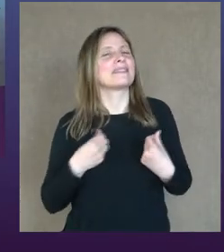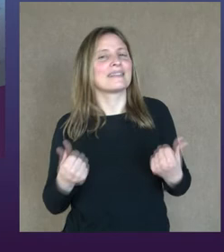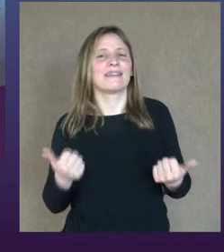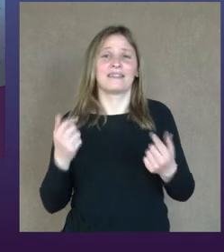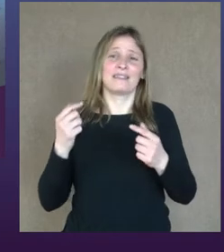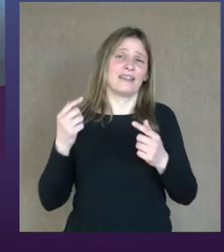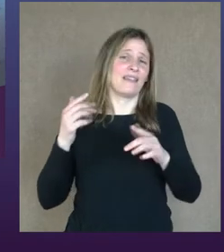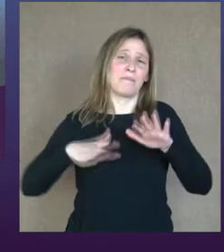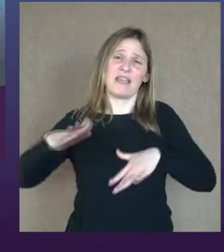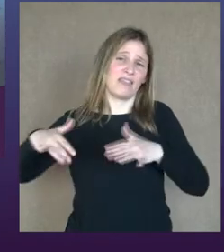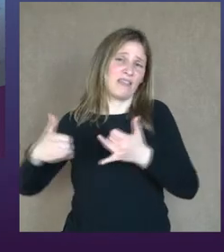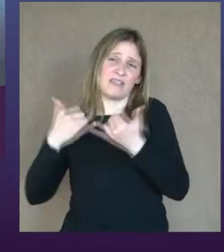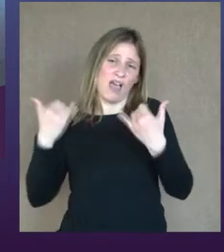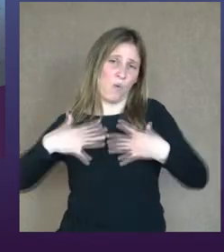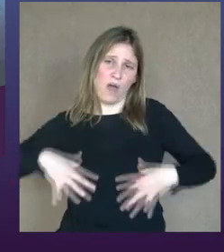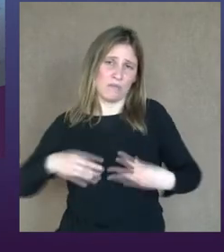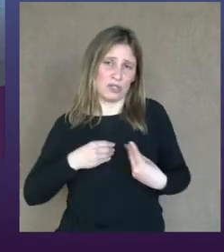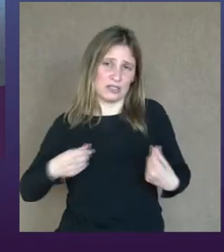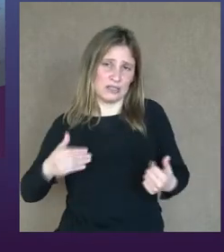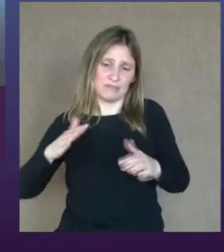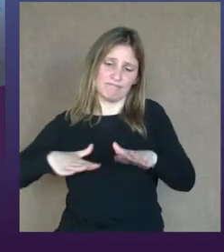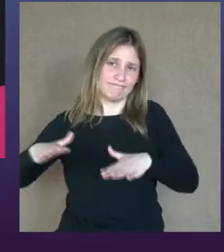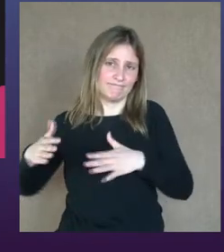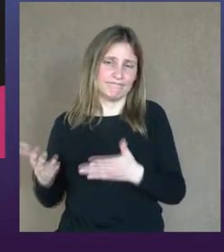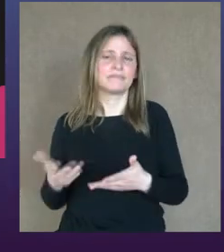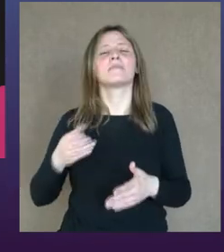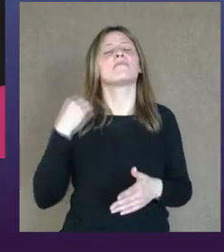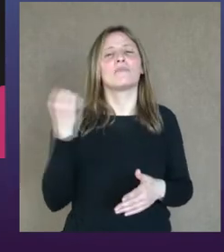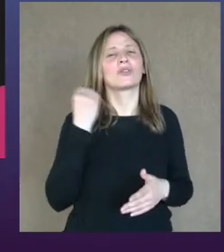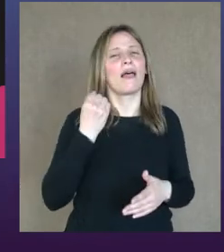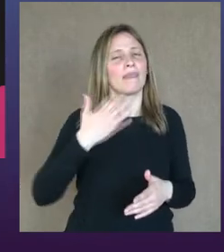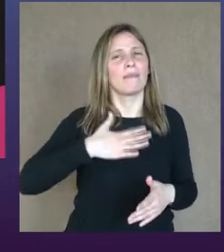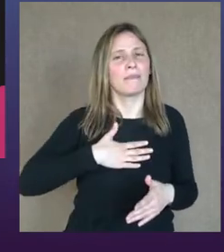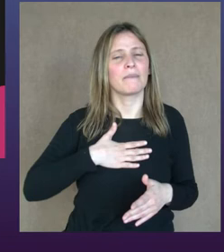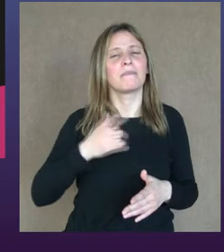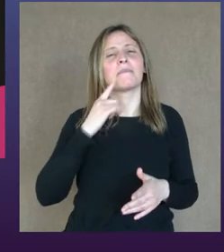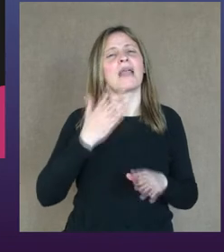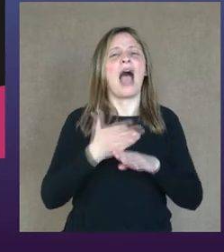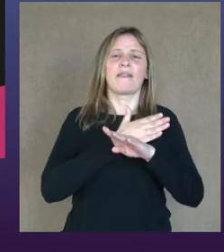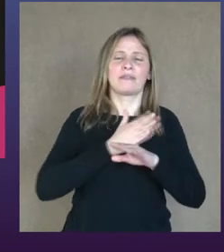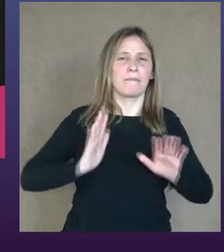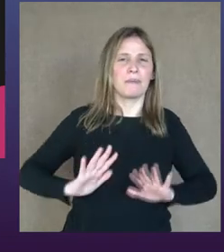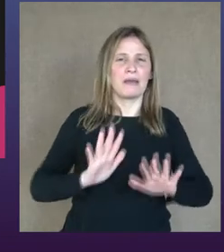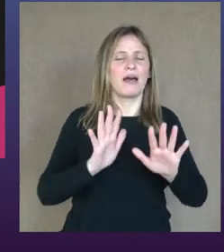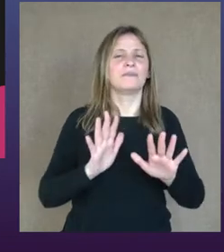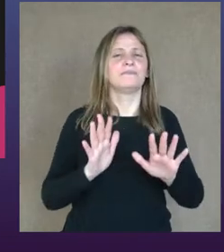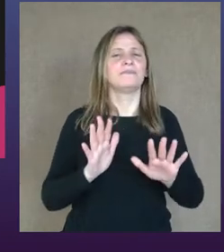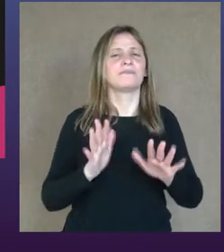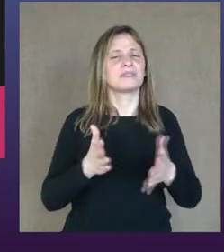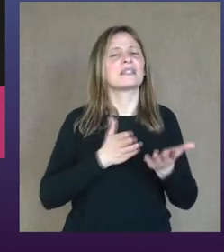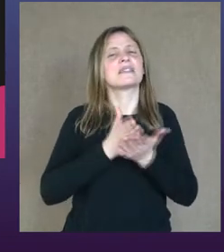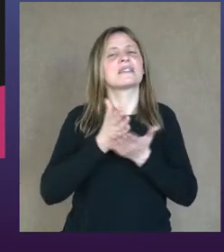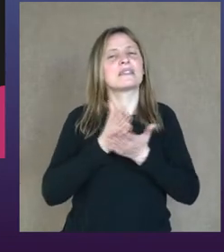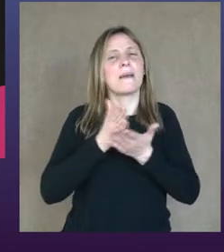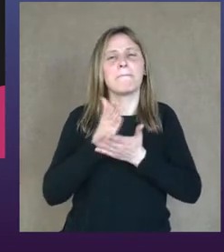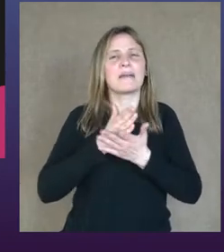otro día se siente del otro. Lo importante para mí en la preparación es siempre